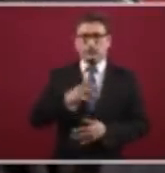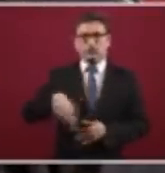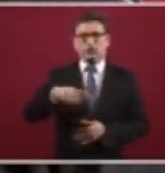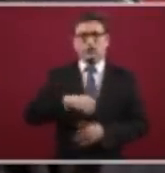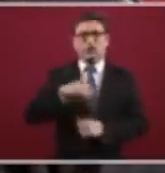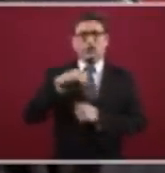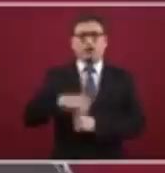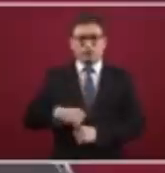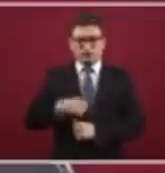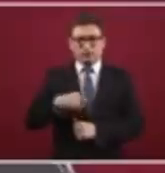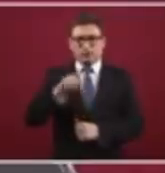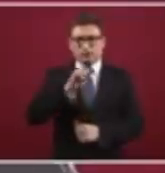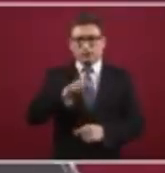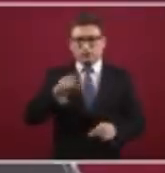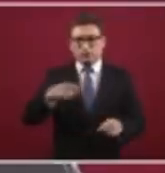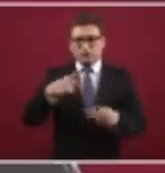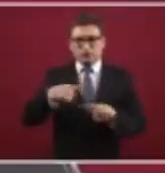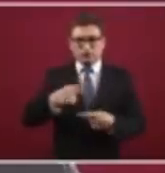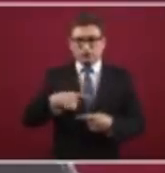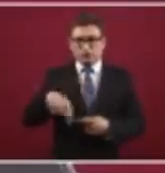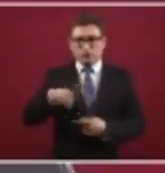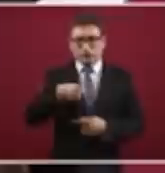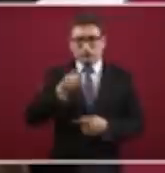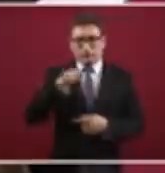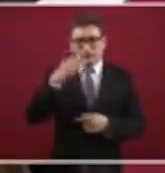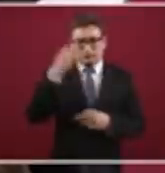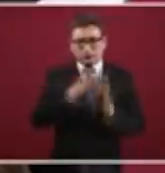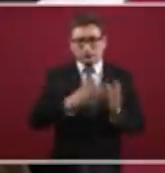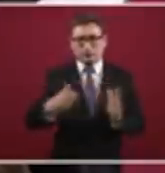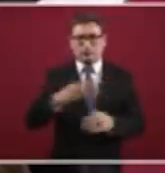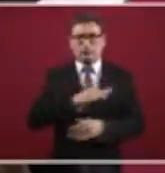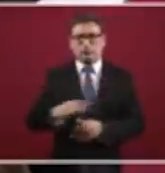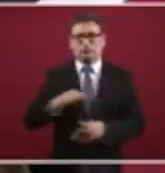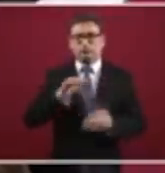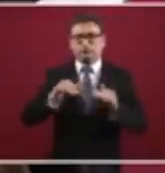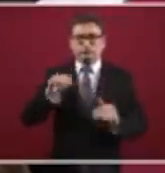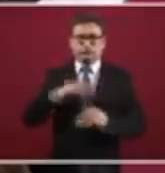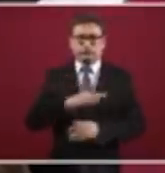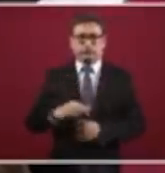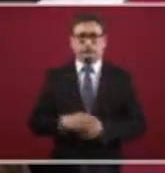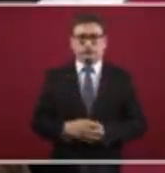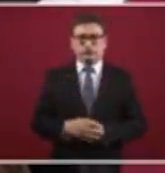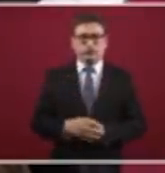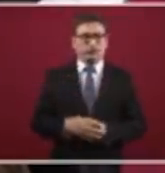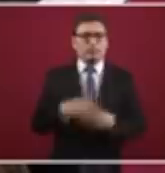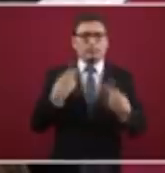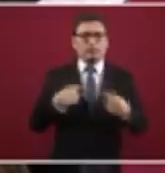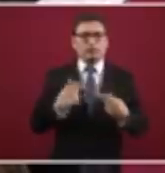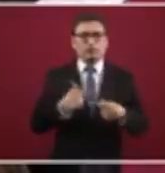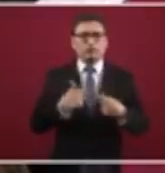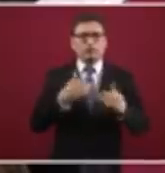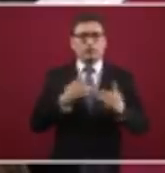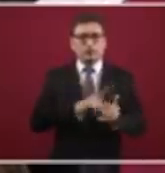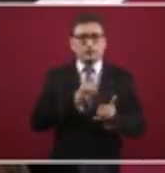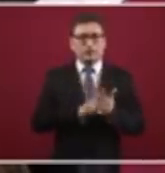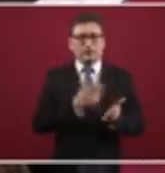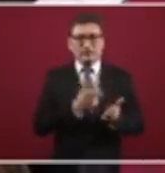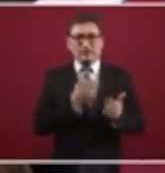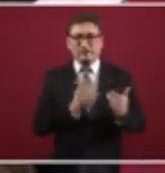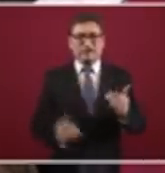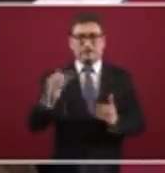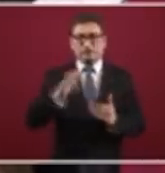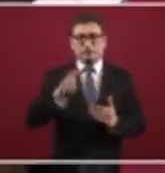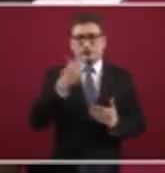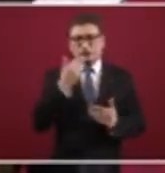tienen un cargo en ese momento ninguna persona como lo enseña él y hace rato no está por encima de la ley es necesario que